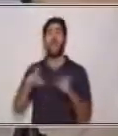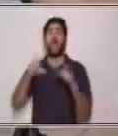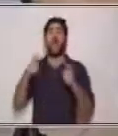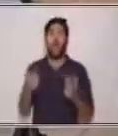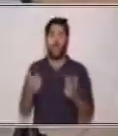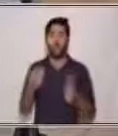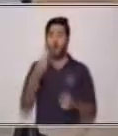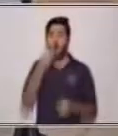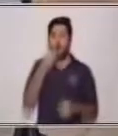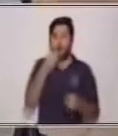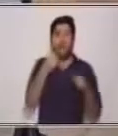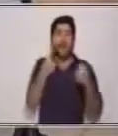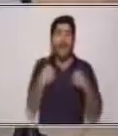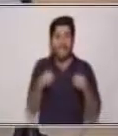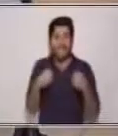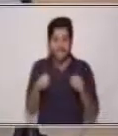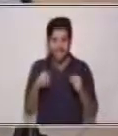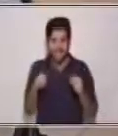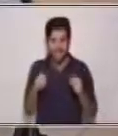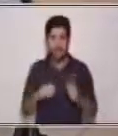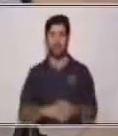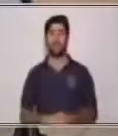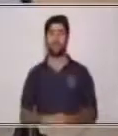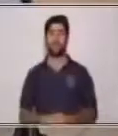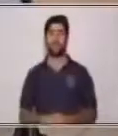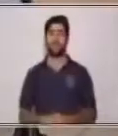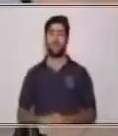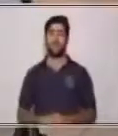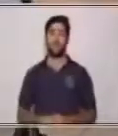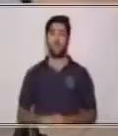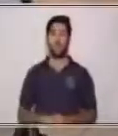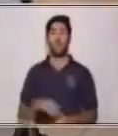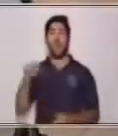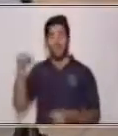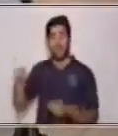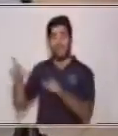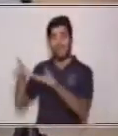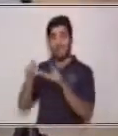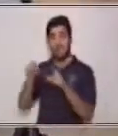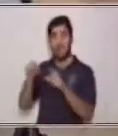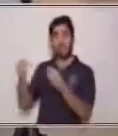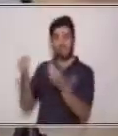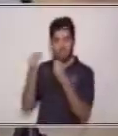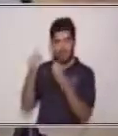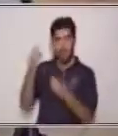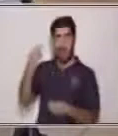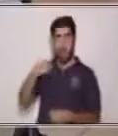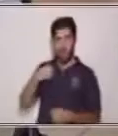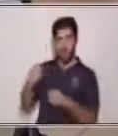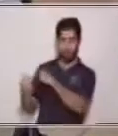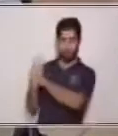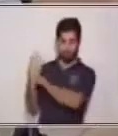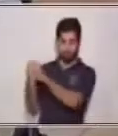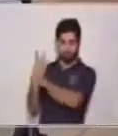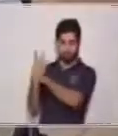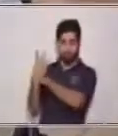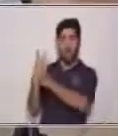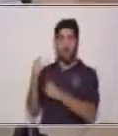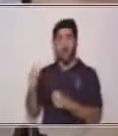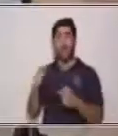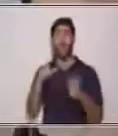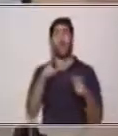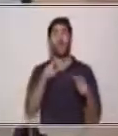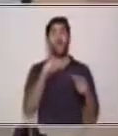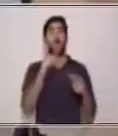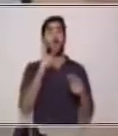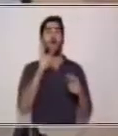un plato de comida, ¿sí? Esa es la receta. Me va a indicar a mí los ingredientes, cómo